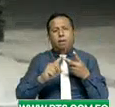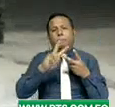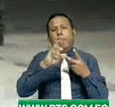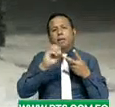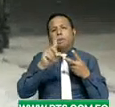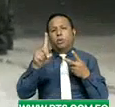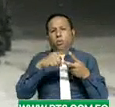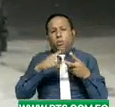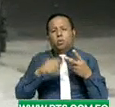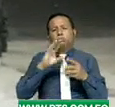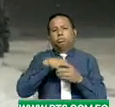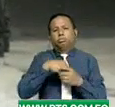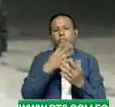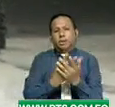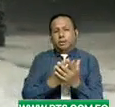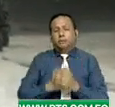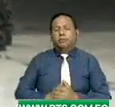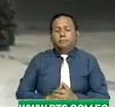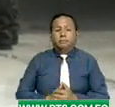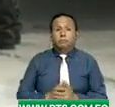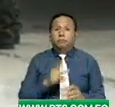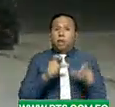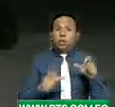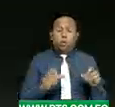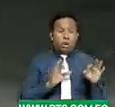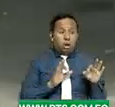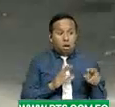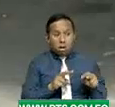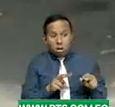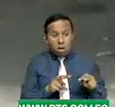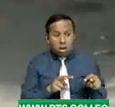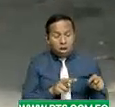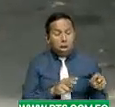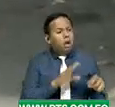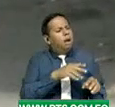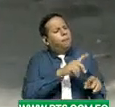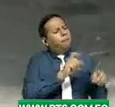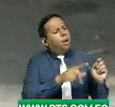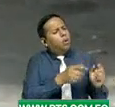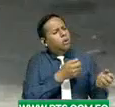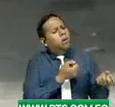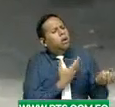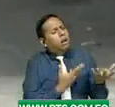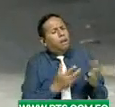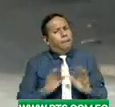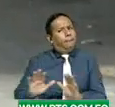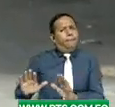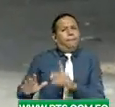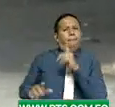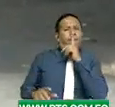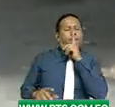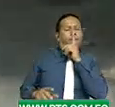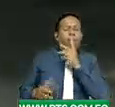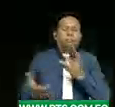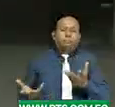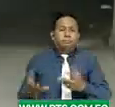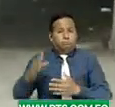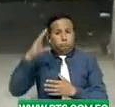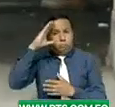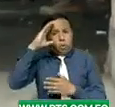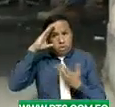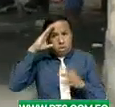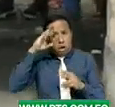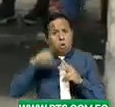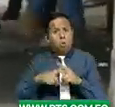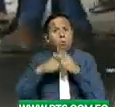del hecho no quisieron dar declaraciones, mucho menos detalles de lo ocurrido. Elementos de la policía empezaron con los operativos y espera